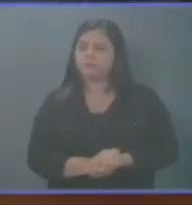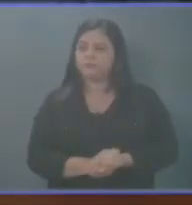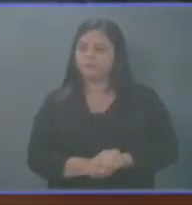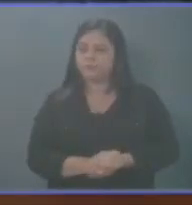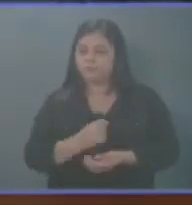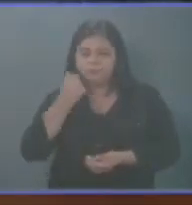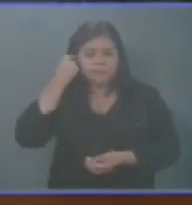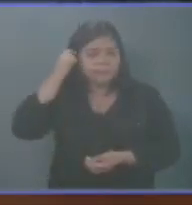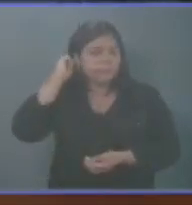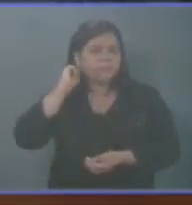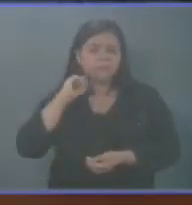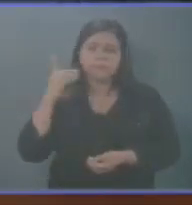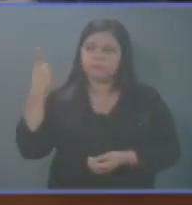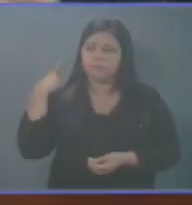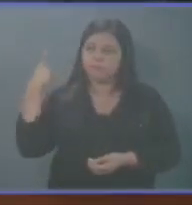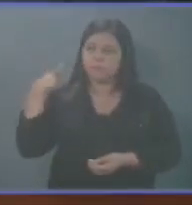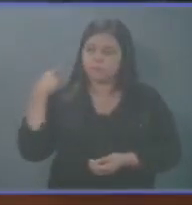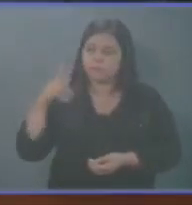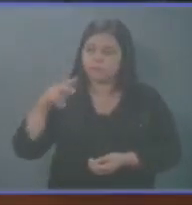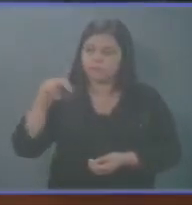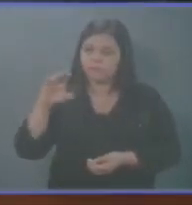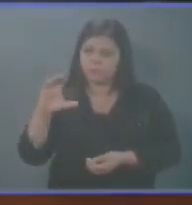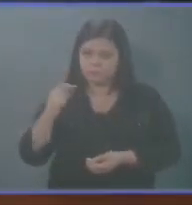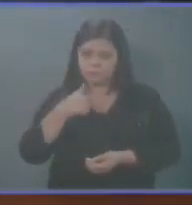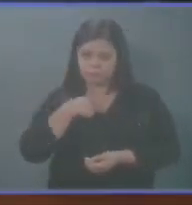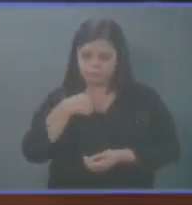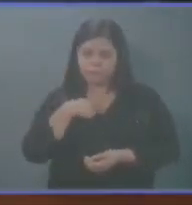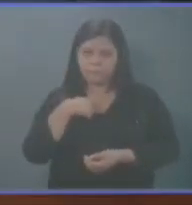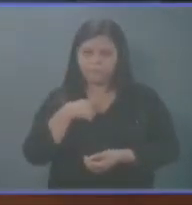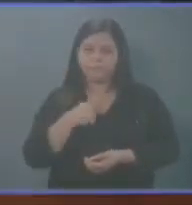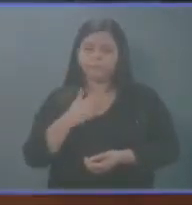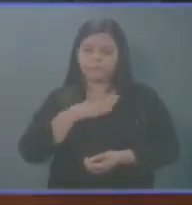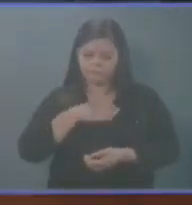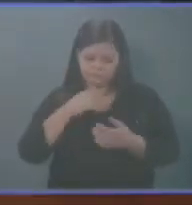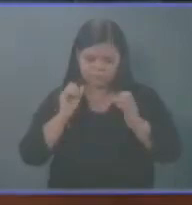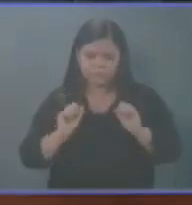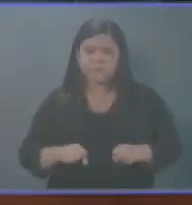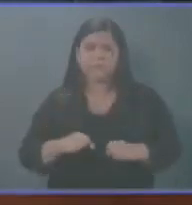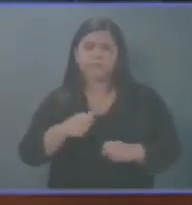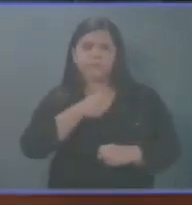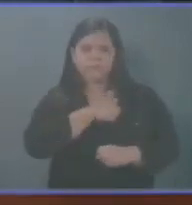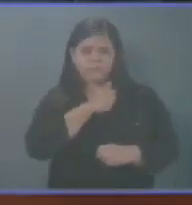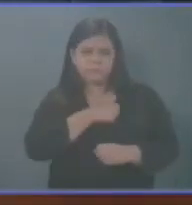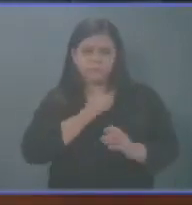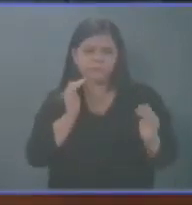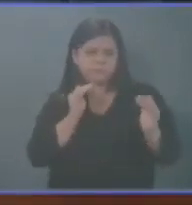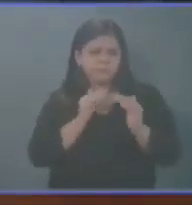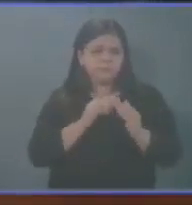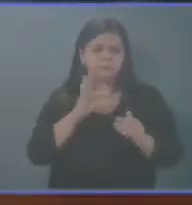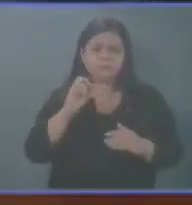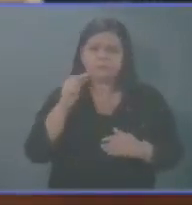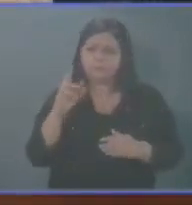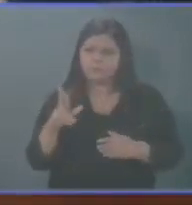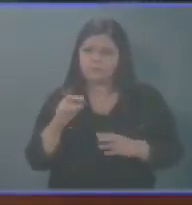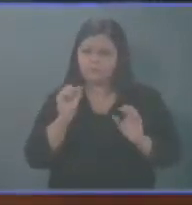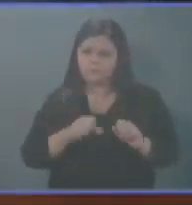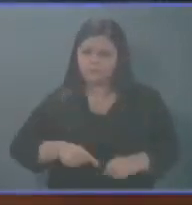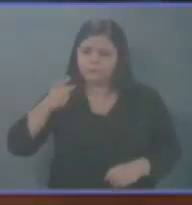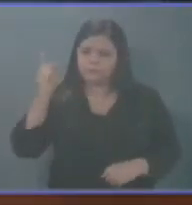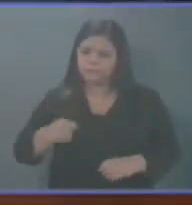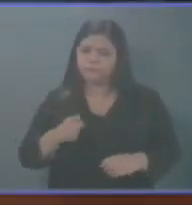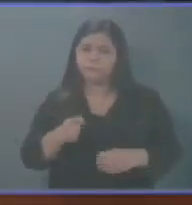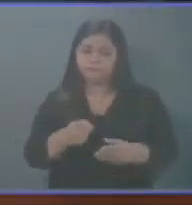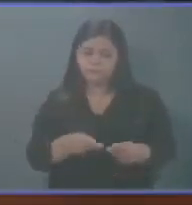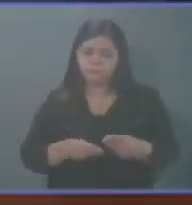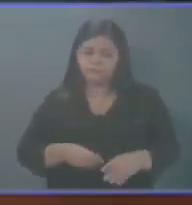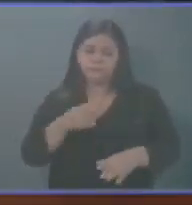el director de la PNC, que en ese caso era este servidor, tenía facultades que hoy tiene el fiscal general: realizar órdenes